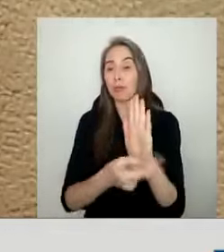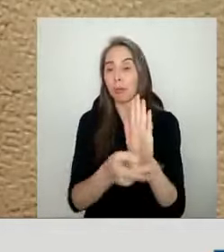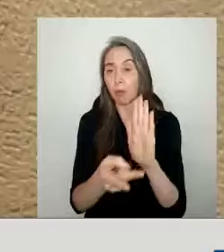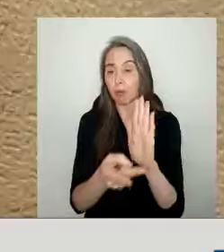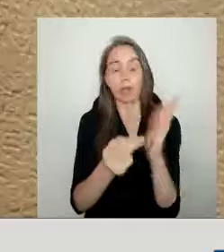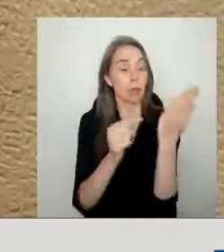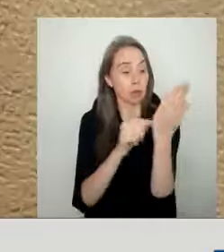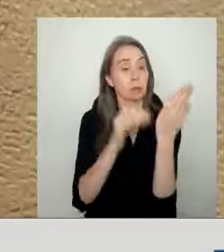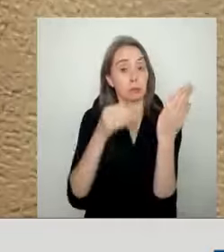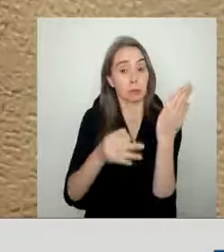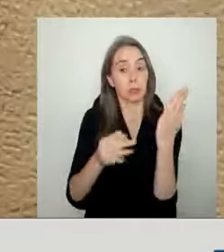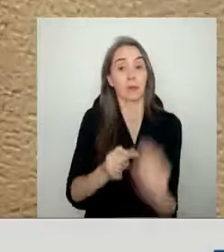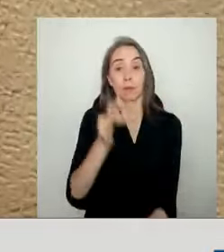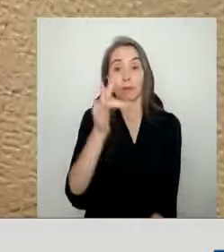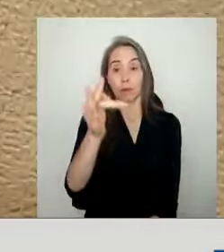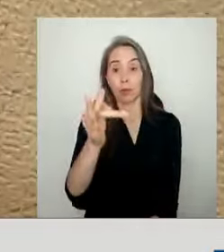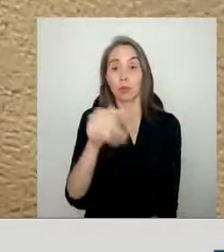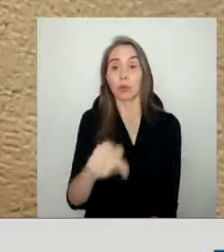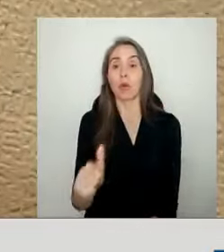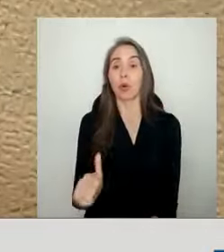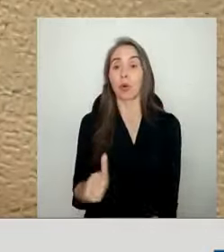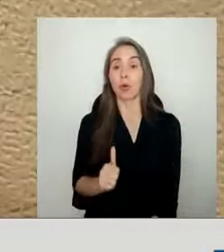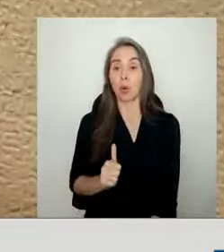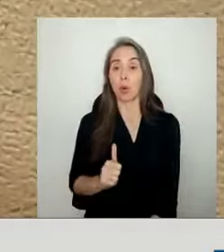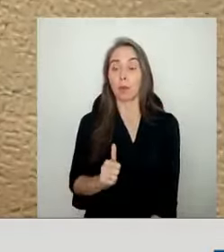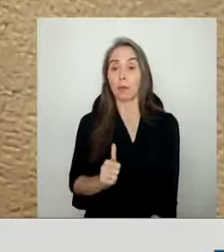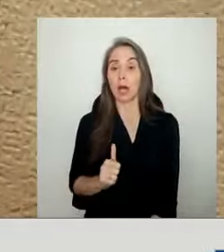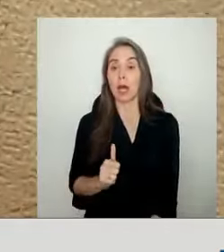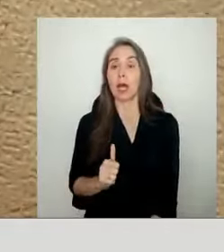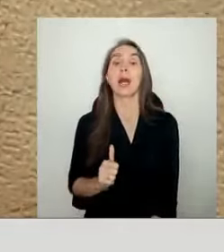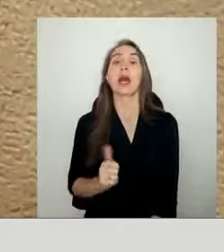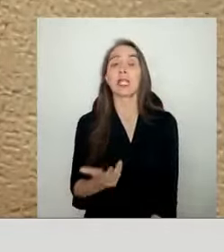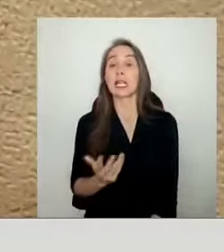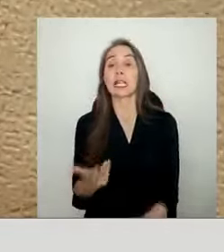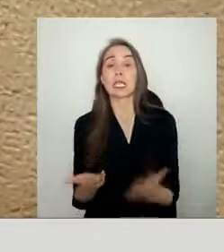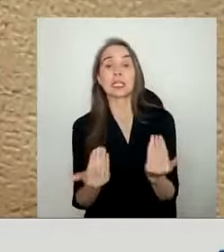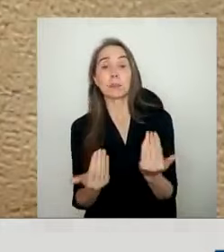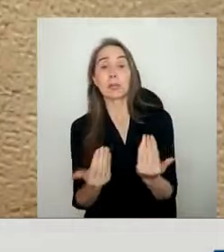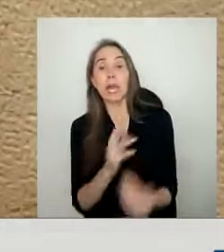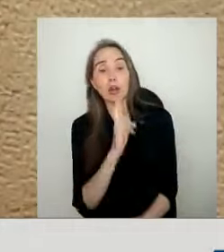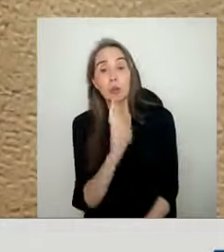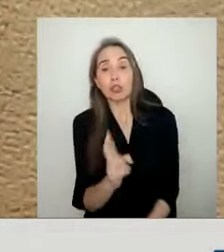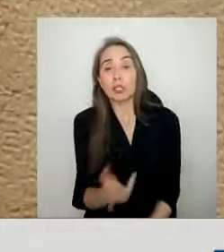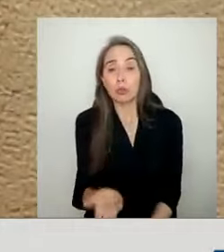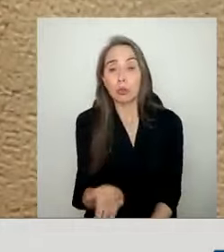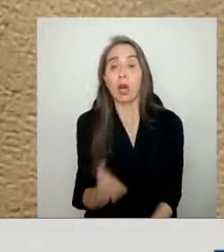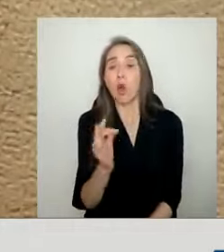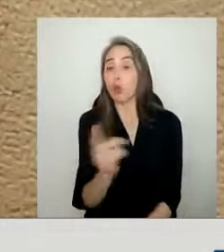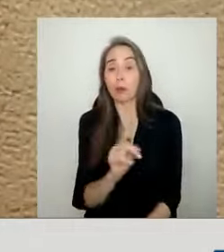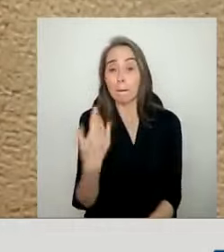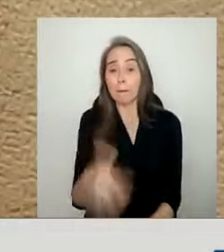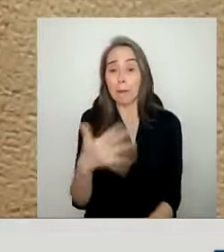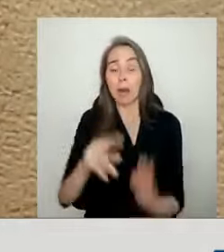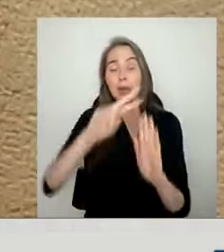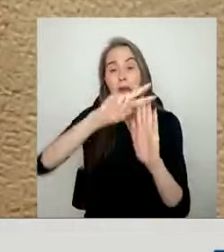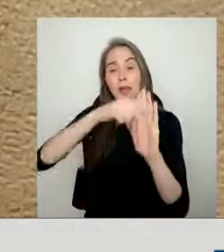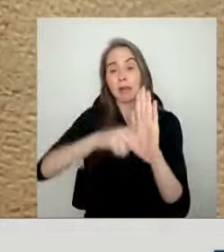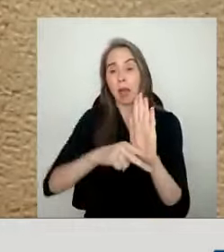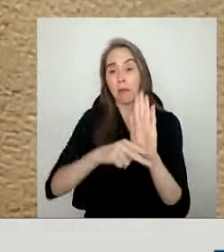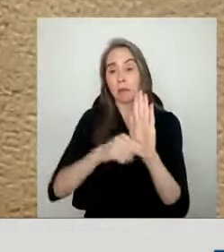que estas cumplan con los resultados esperados o bien efectuar los cambios necesarios para garantizar su